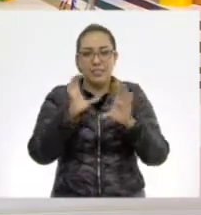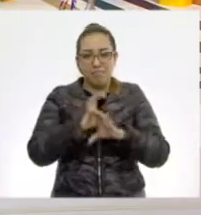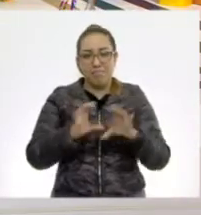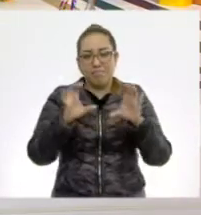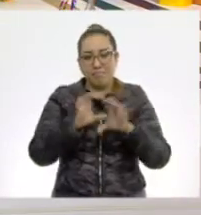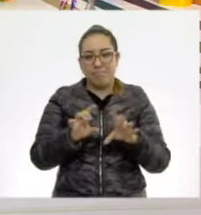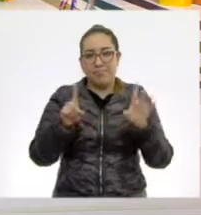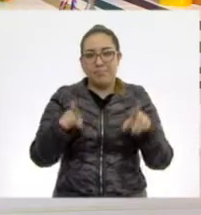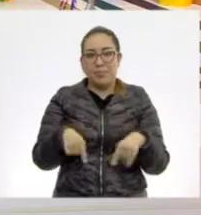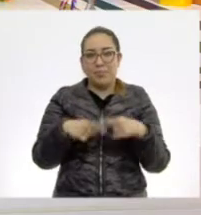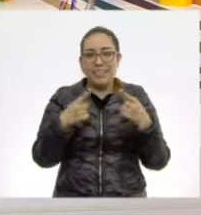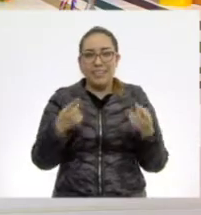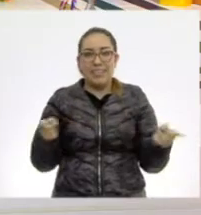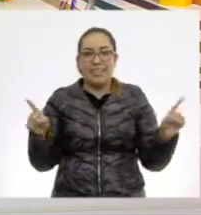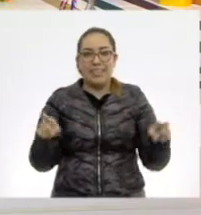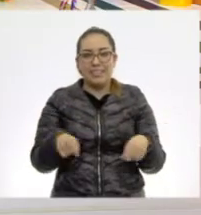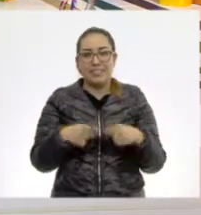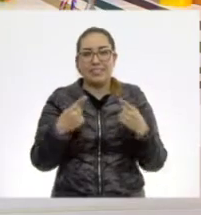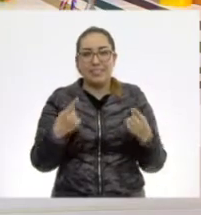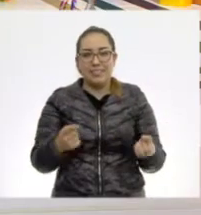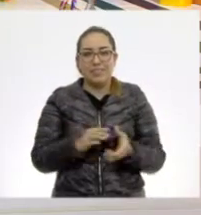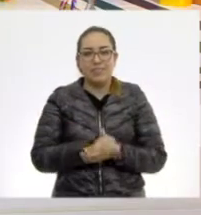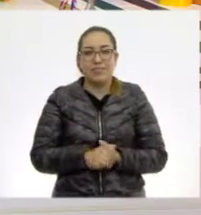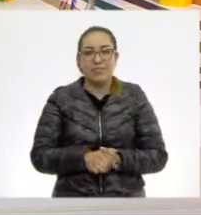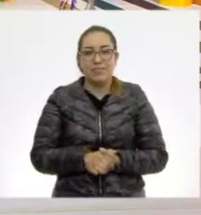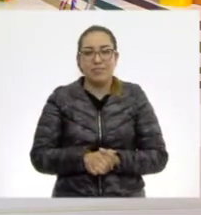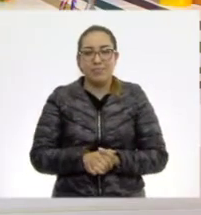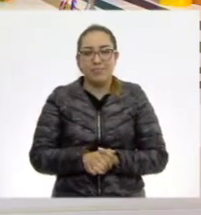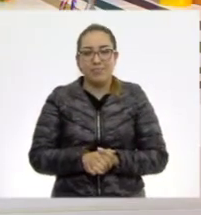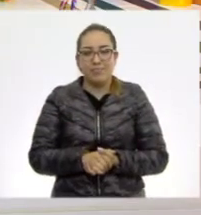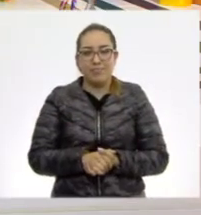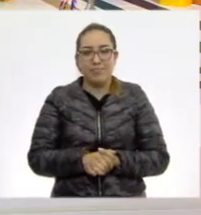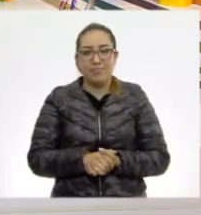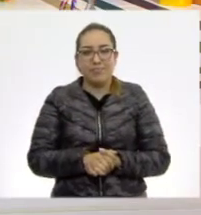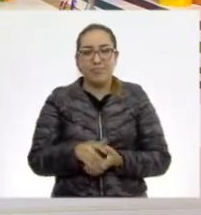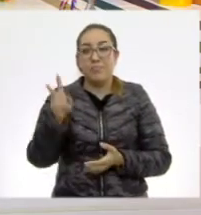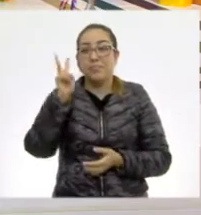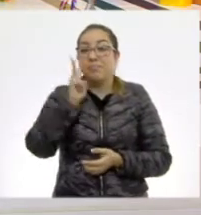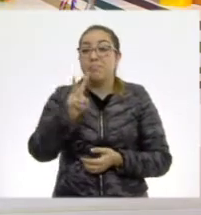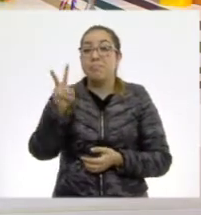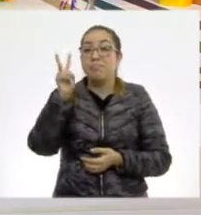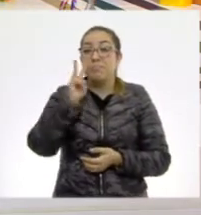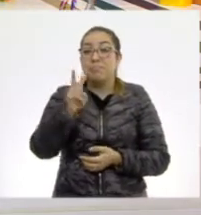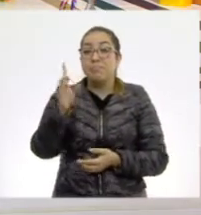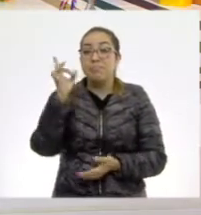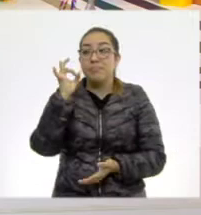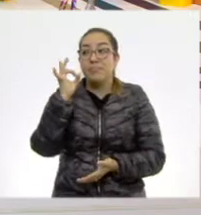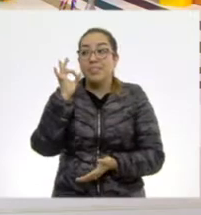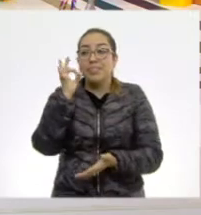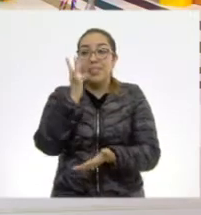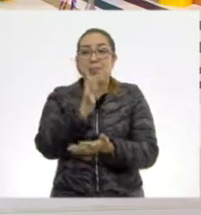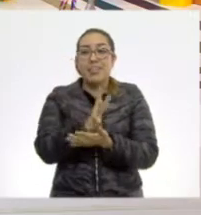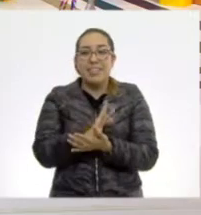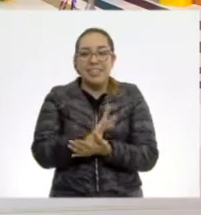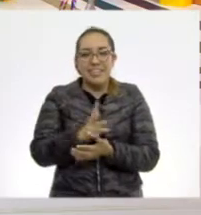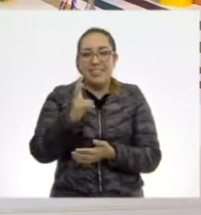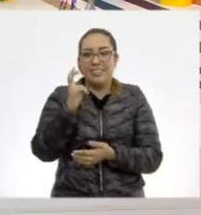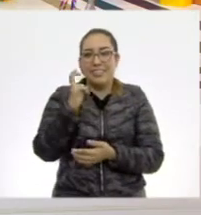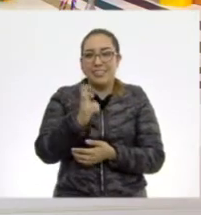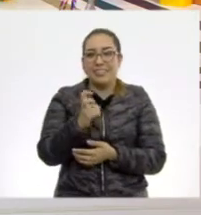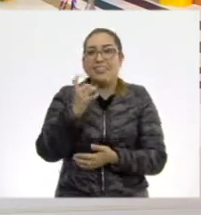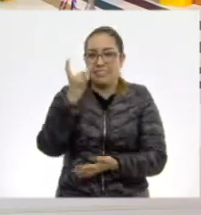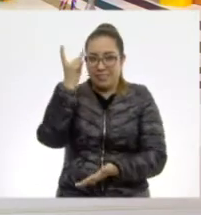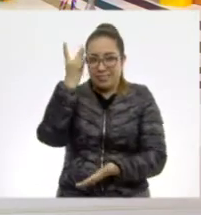qué podía ver y ver. Y lo único que pudo ver y ver fue el